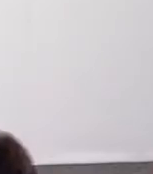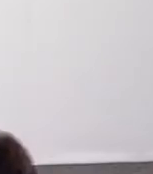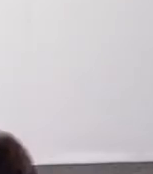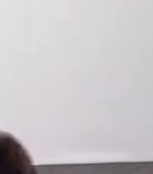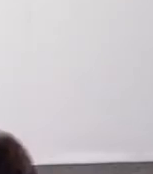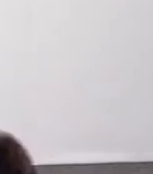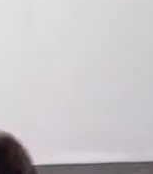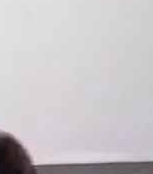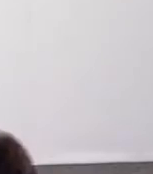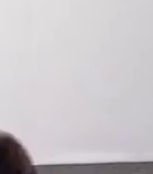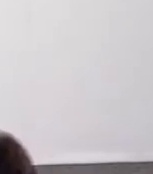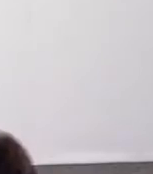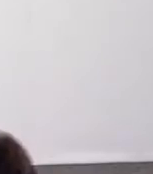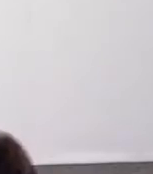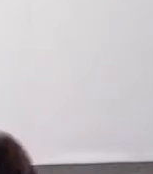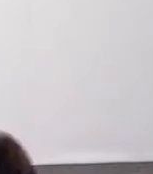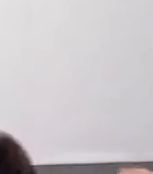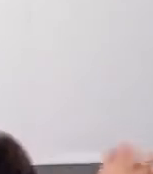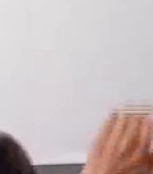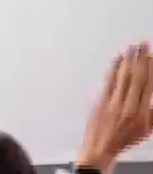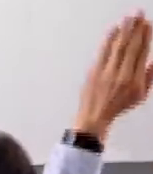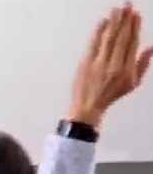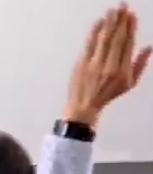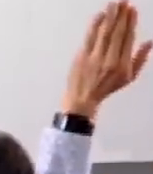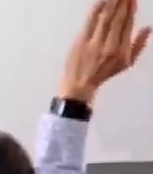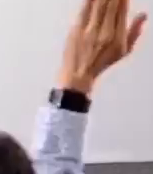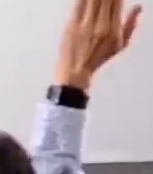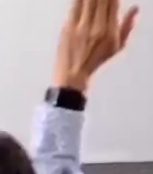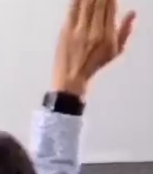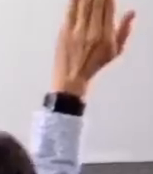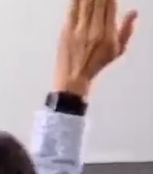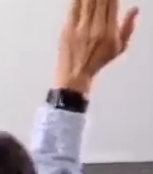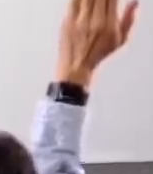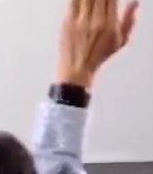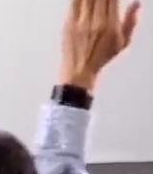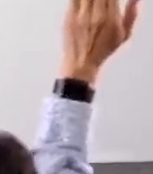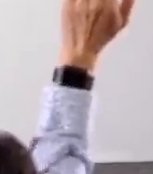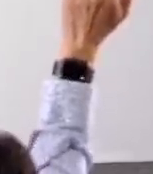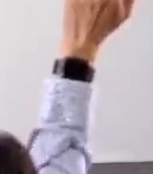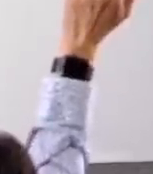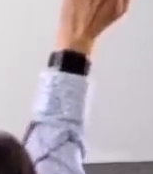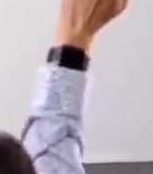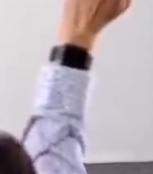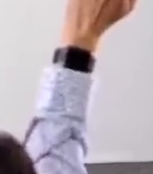de que se mejoren los salarios, pero es en su momento